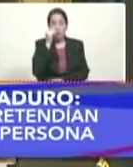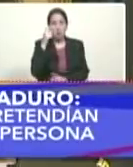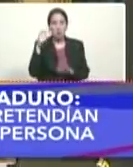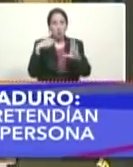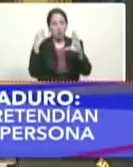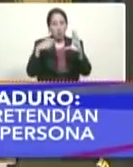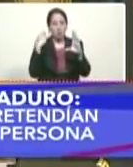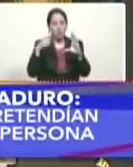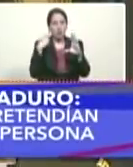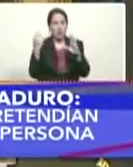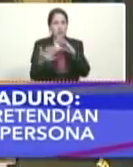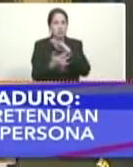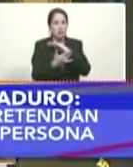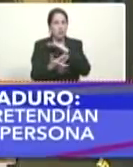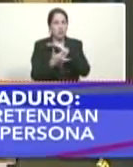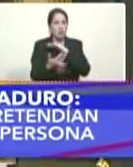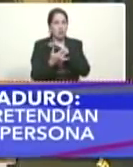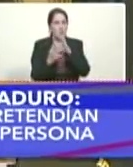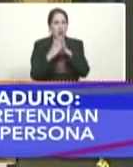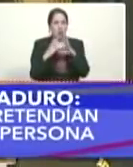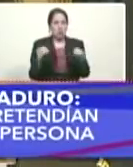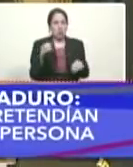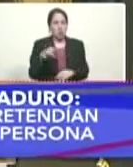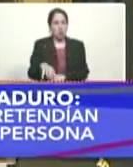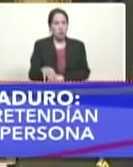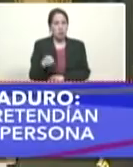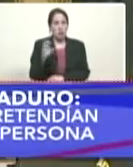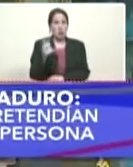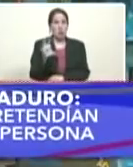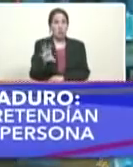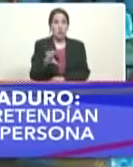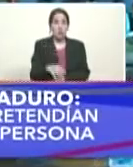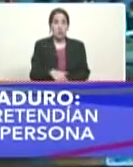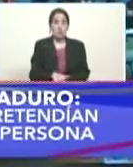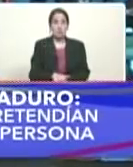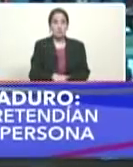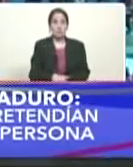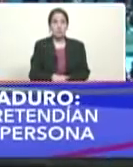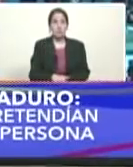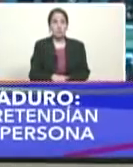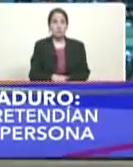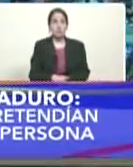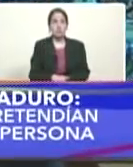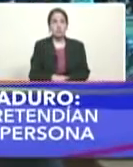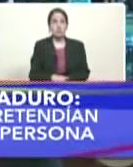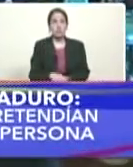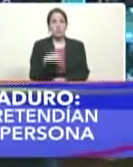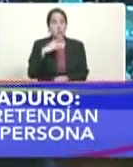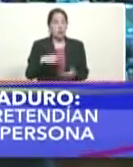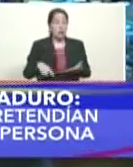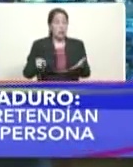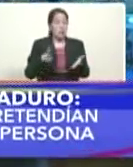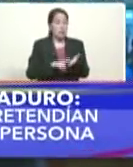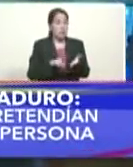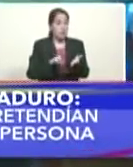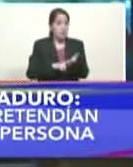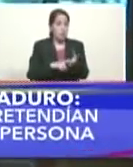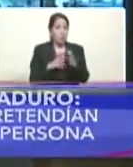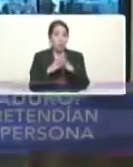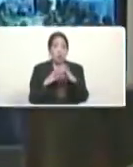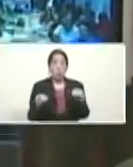estamos conectados con todos los estados del país tengo que decirlo y repetirlo para venezuela y para el mundo